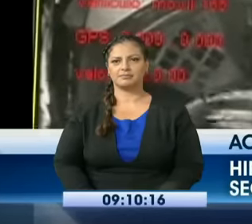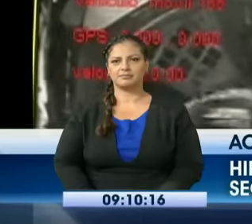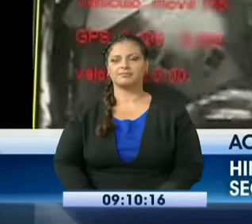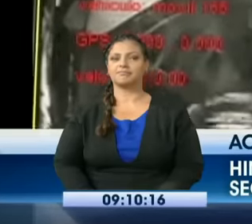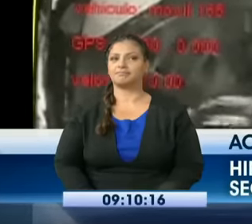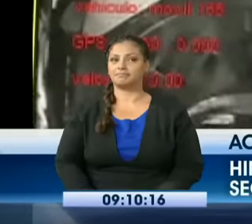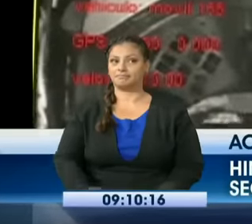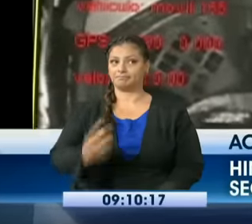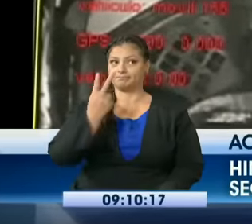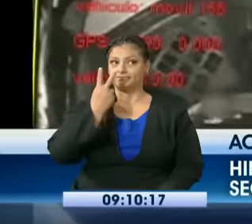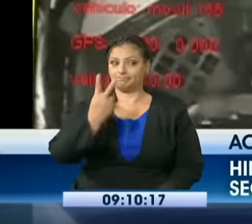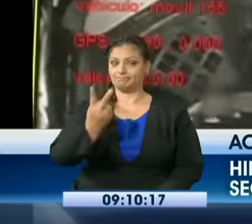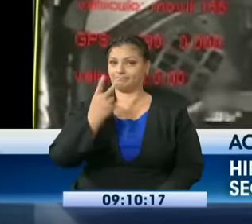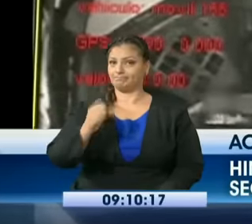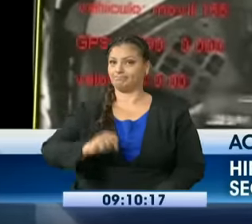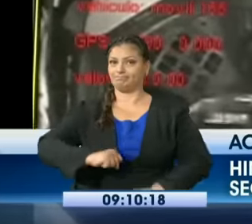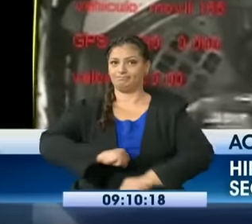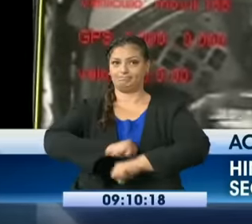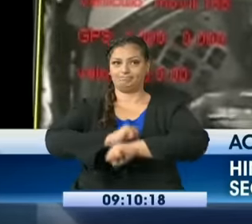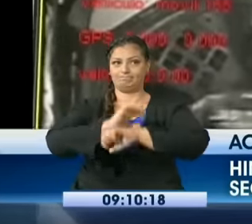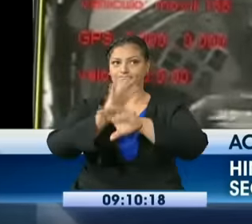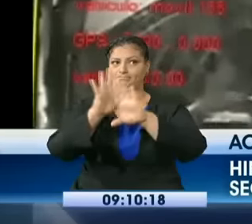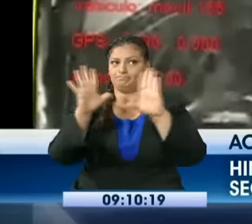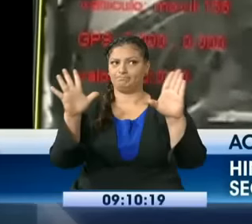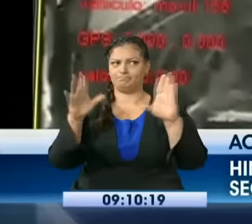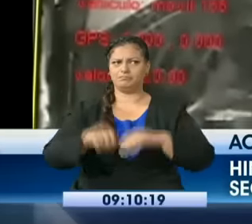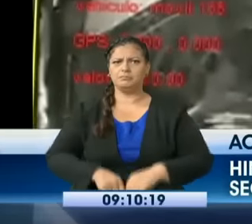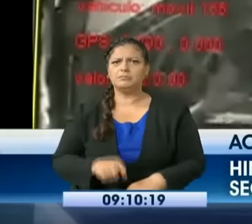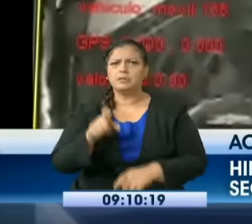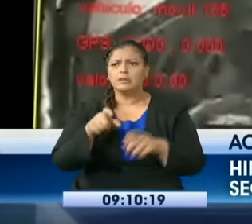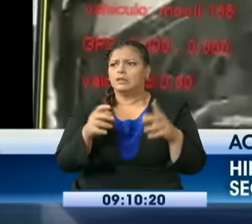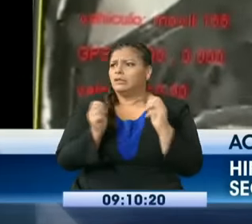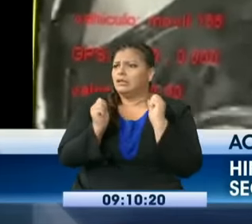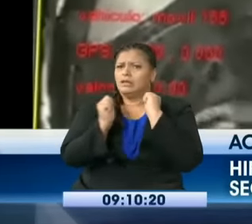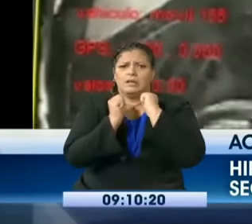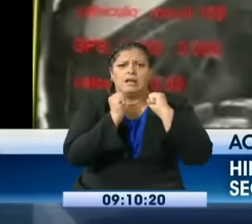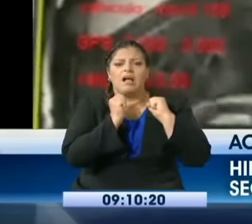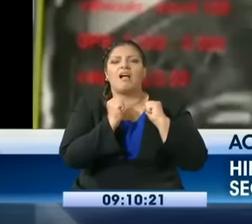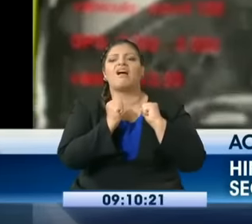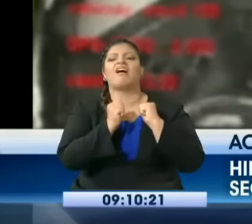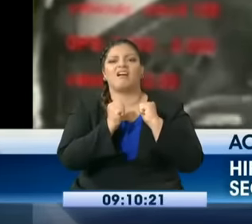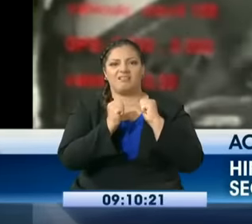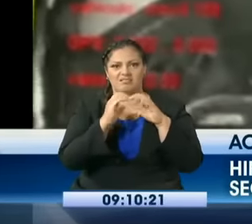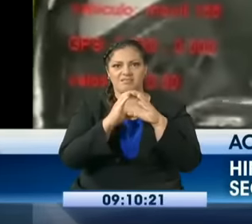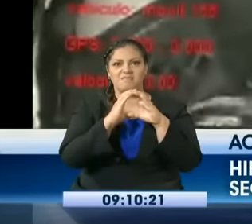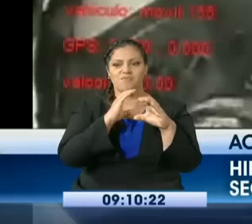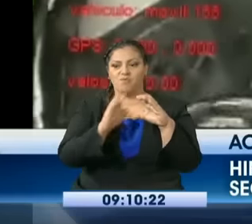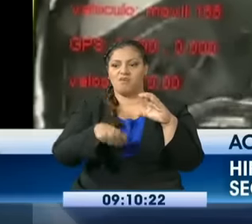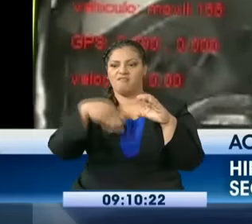Así fue como se vivieron los instantes que empezaron a recibir piedras desde los exteriores del micro.